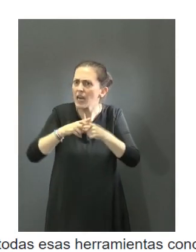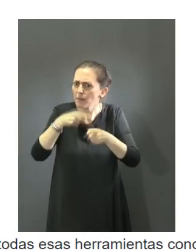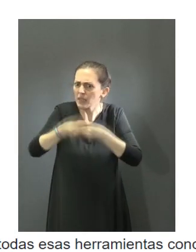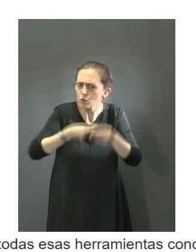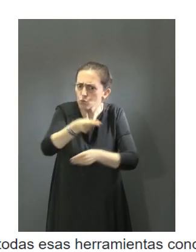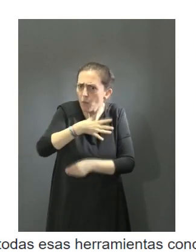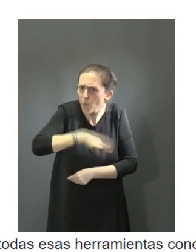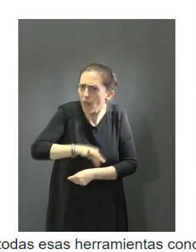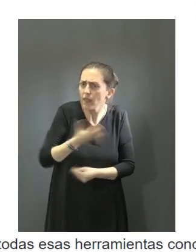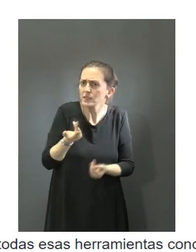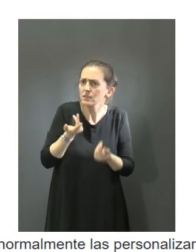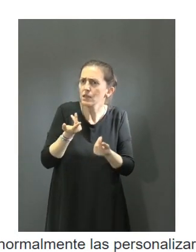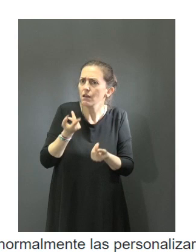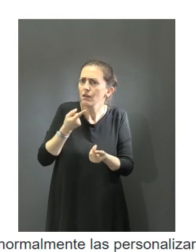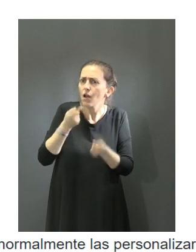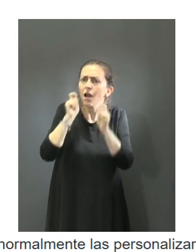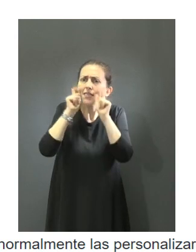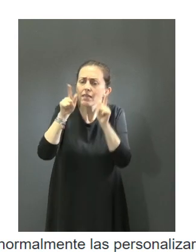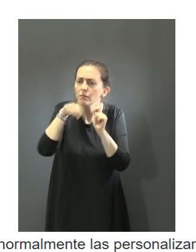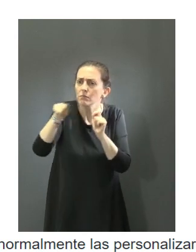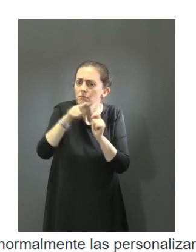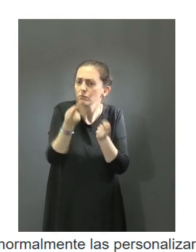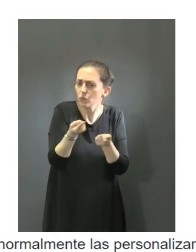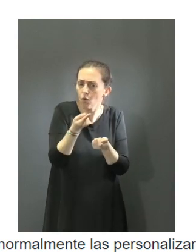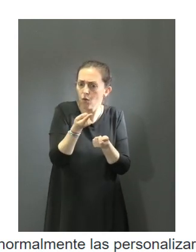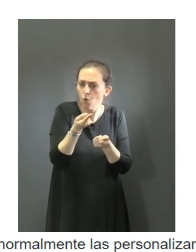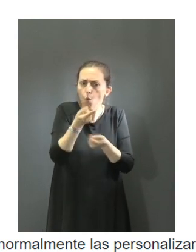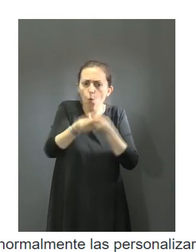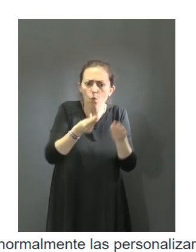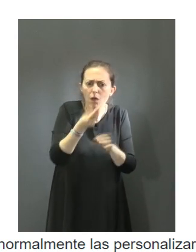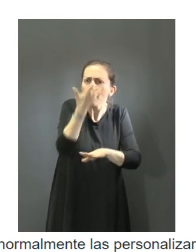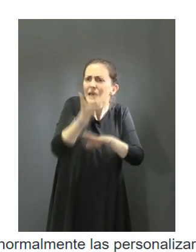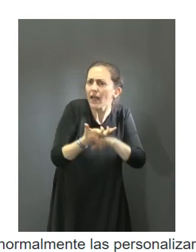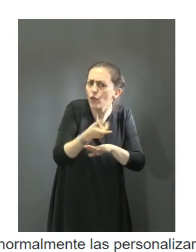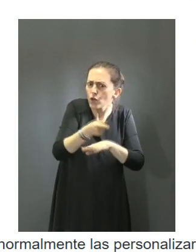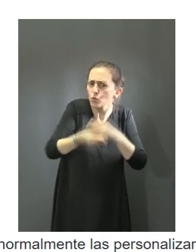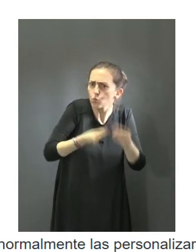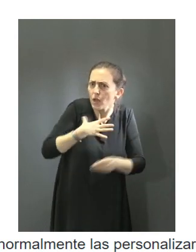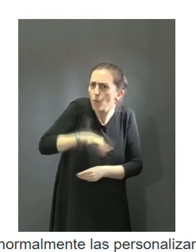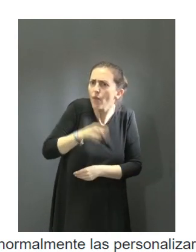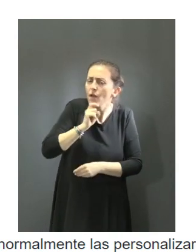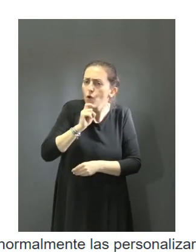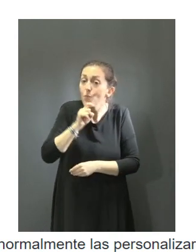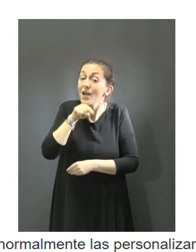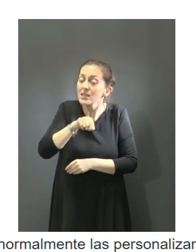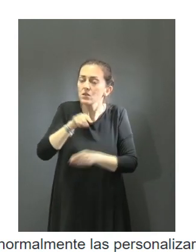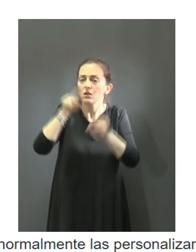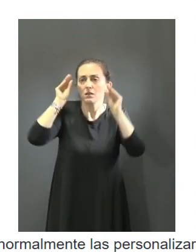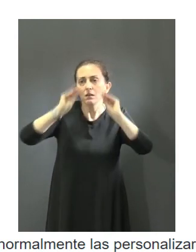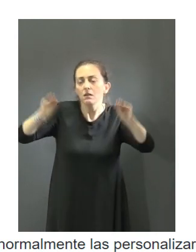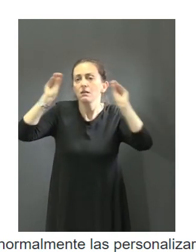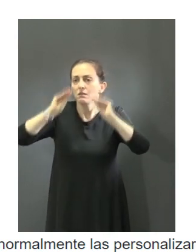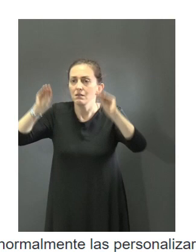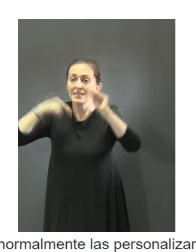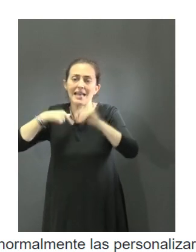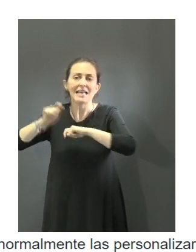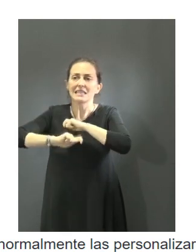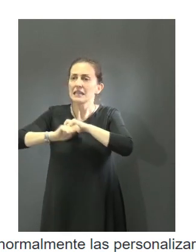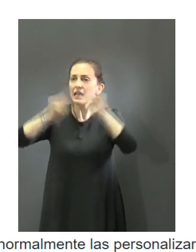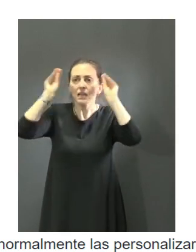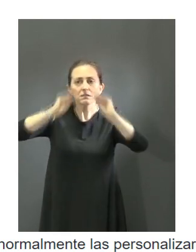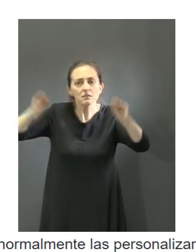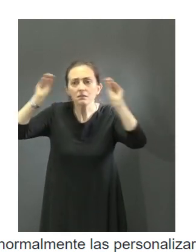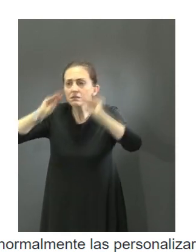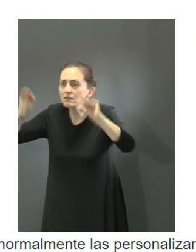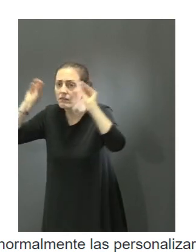herramientas tienen, concienciar de cómo pueden hacer uso de ellas, es una de las principales